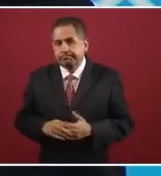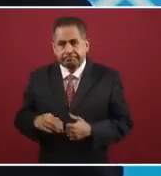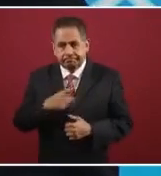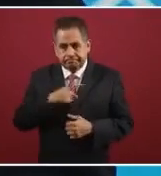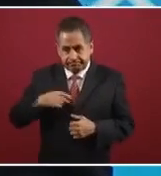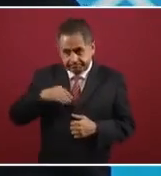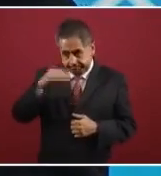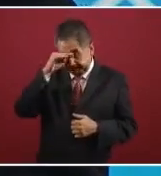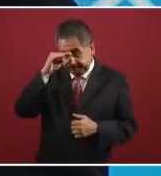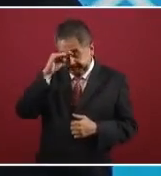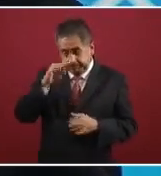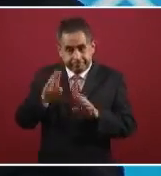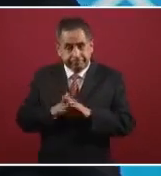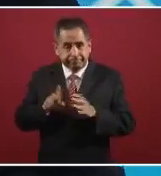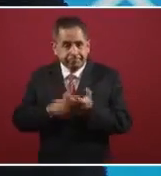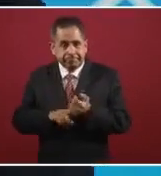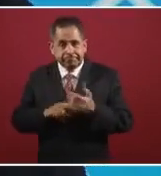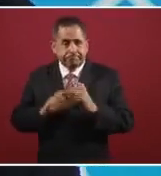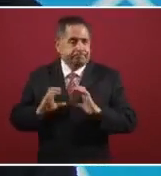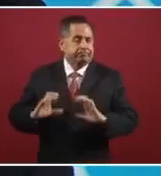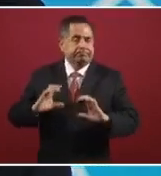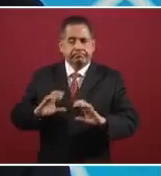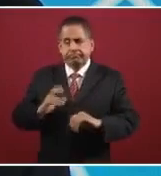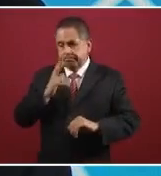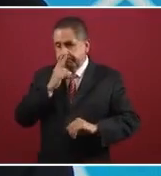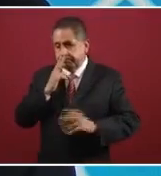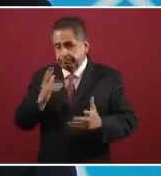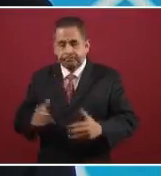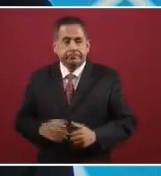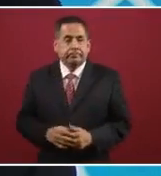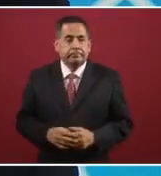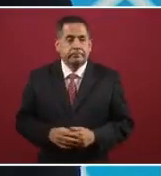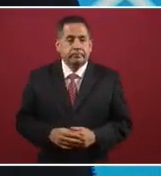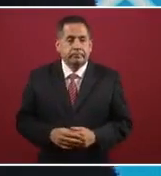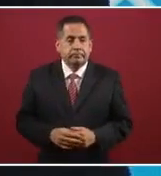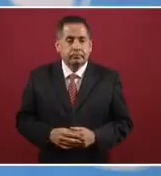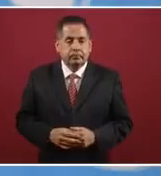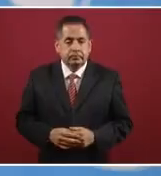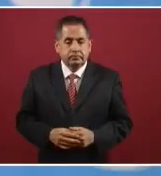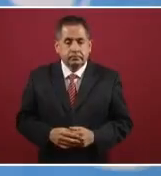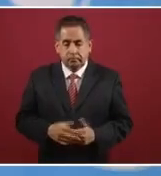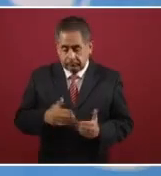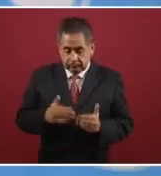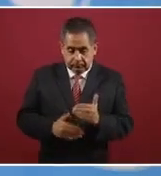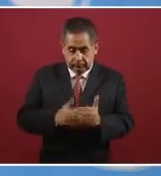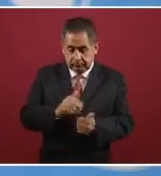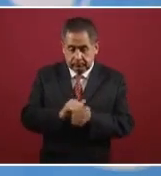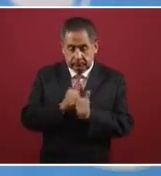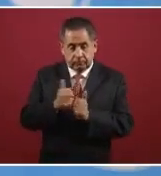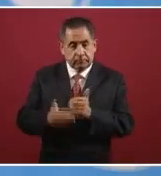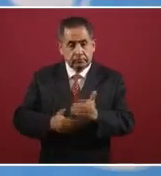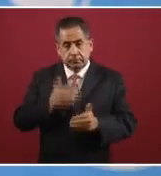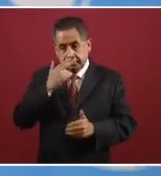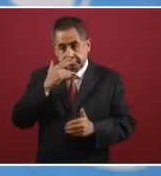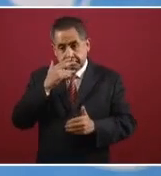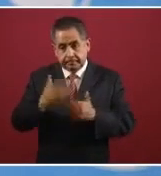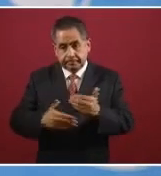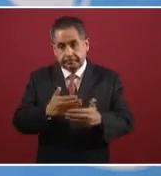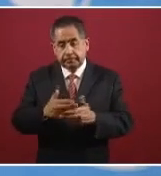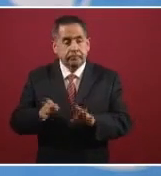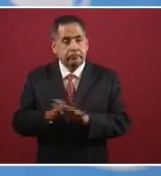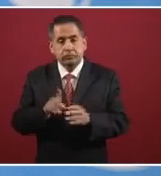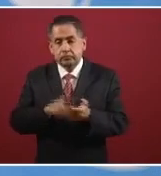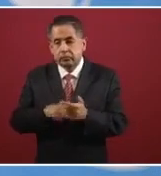esa exposición a los riesgos. Entonces, para avanzar en esta agenda y en lo que llamamos